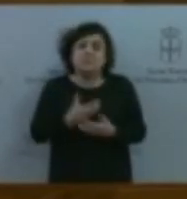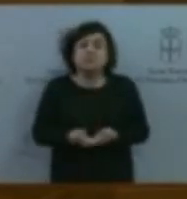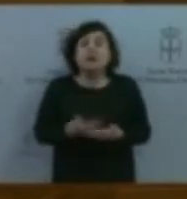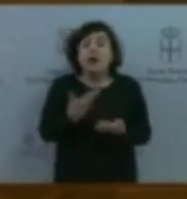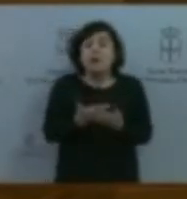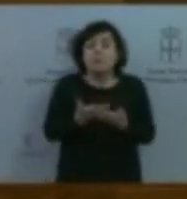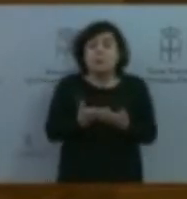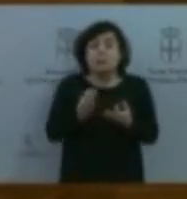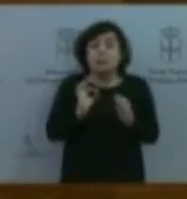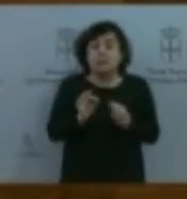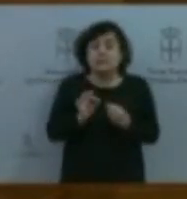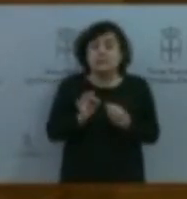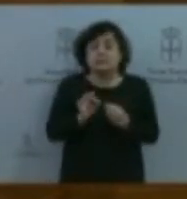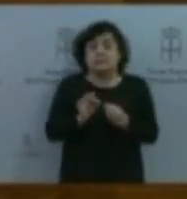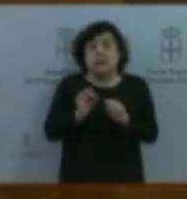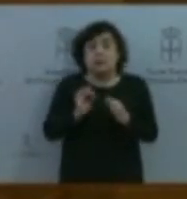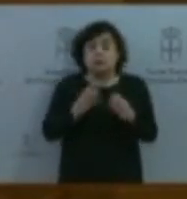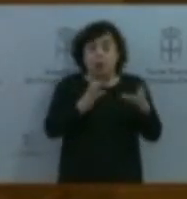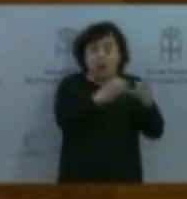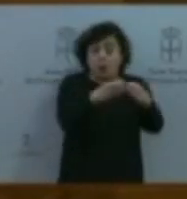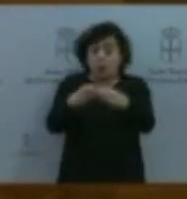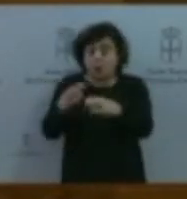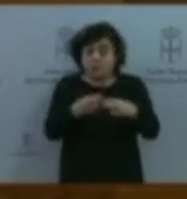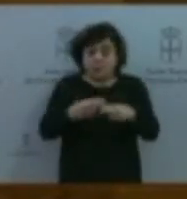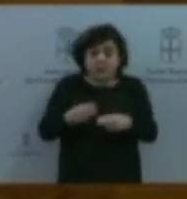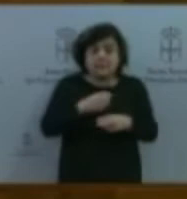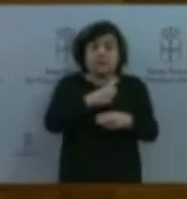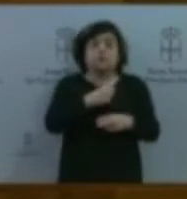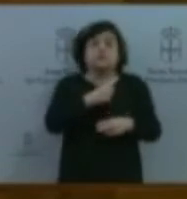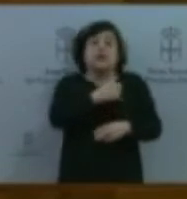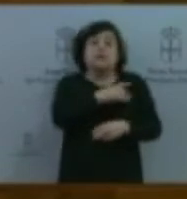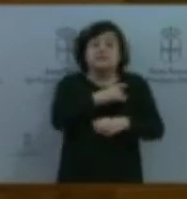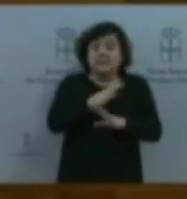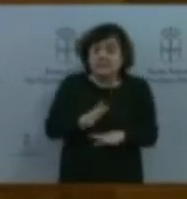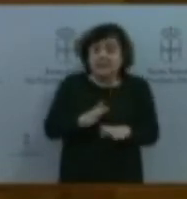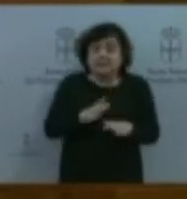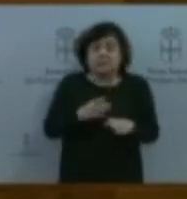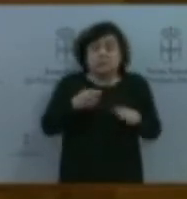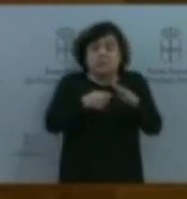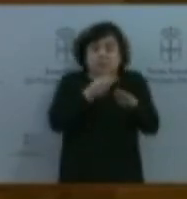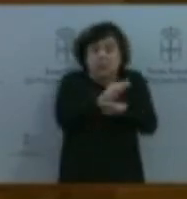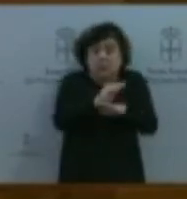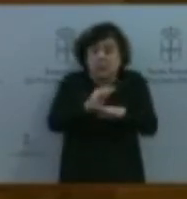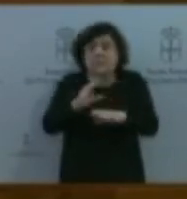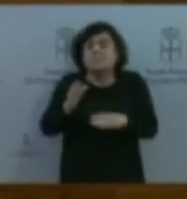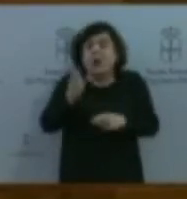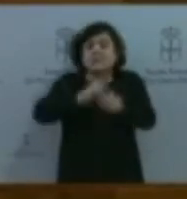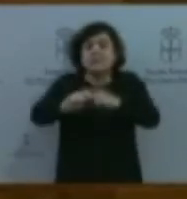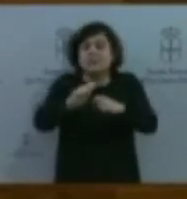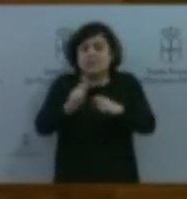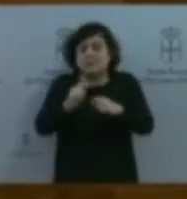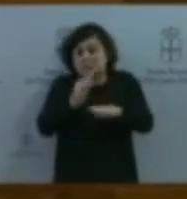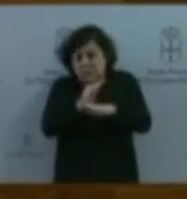políticos y sindicatos y a asociaciones, y eso nos daba miedo. ¿A qué asociaciones? ¿No? ¿Qué pasa? O sea, es un momento para recortar la financiación a